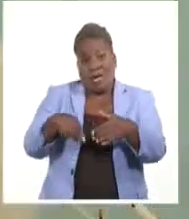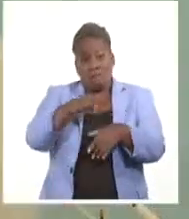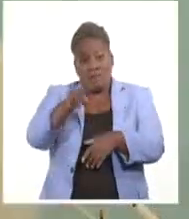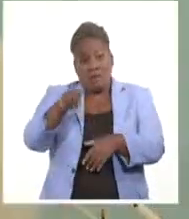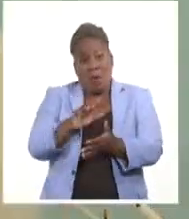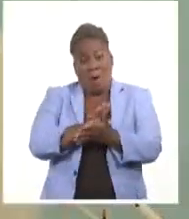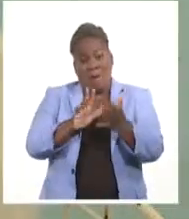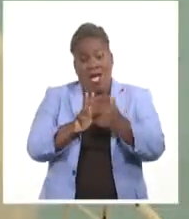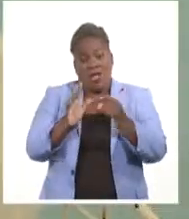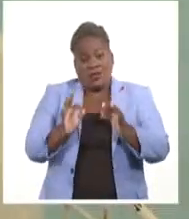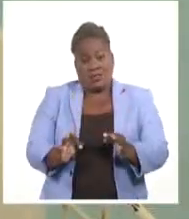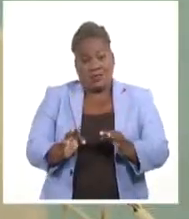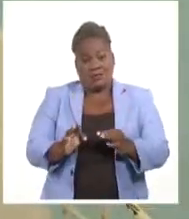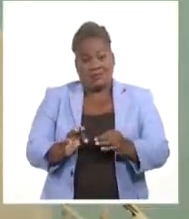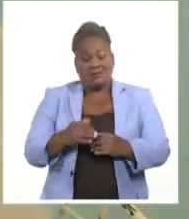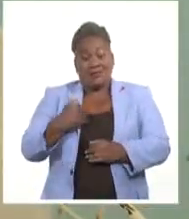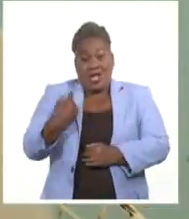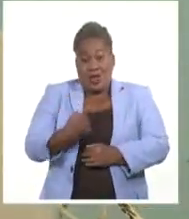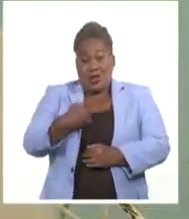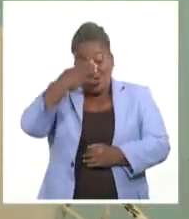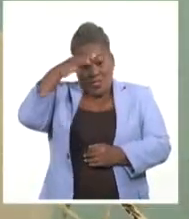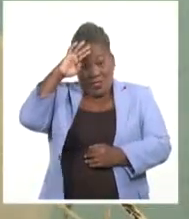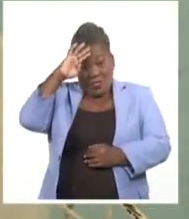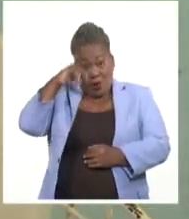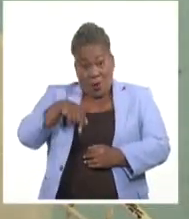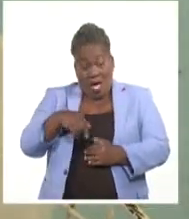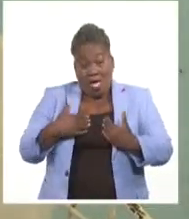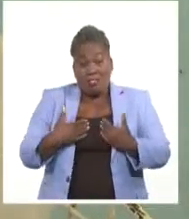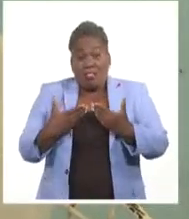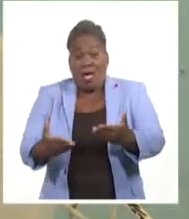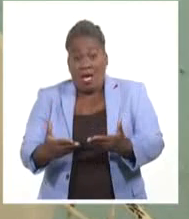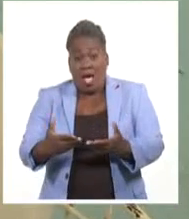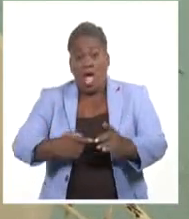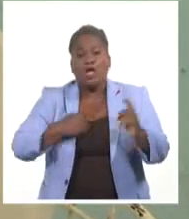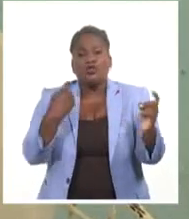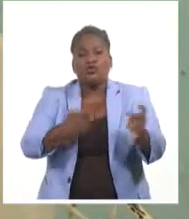desfile. Demostrar que toda la lucha que sostuvo